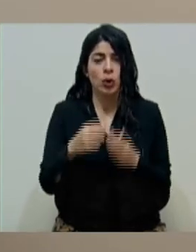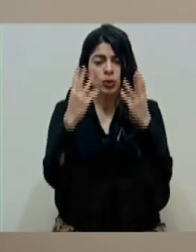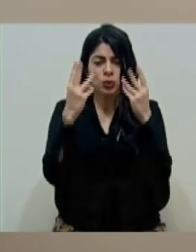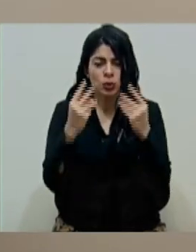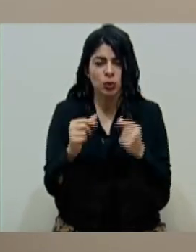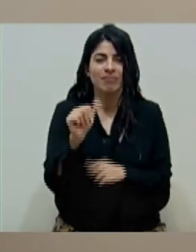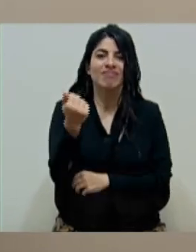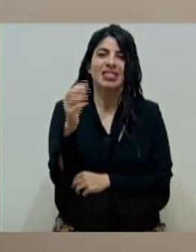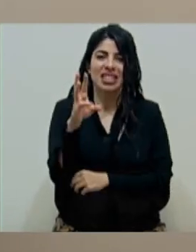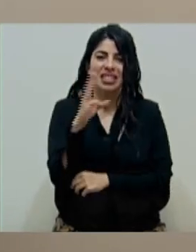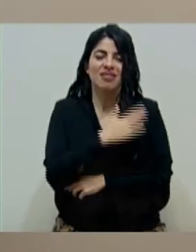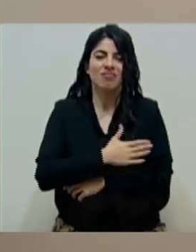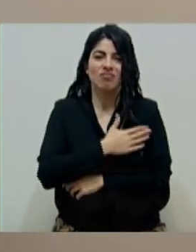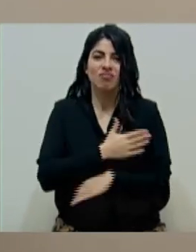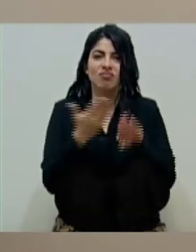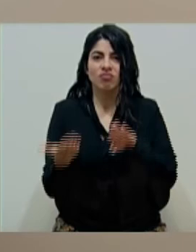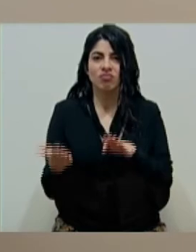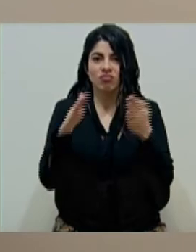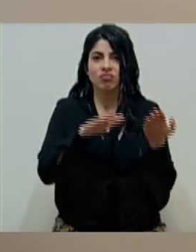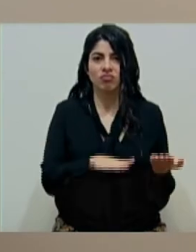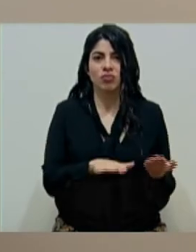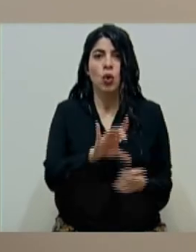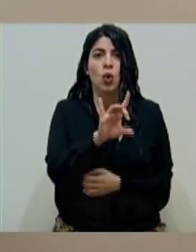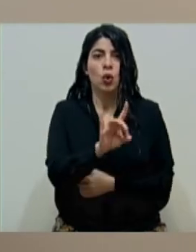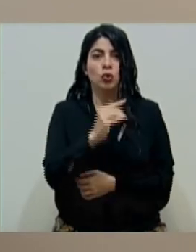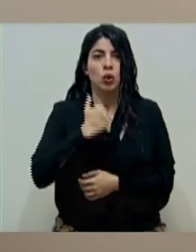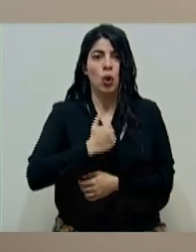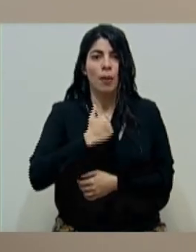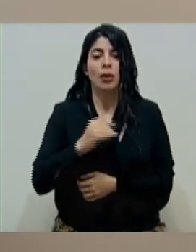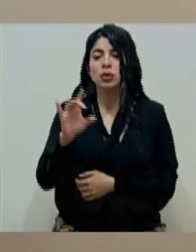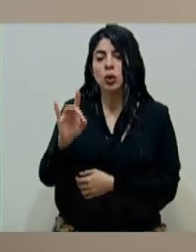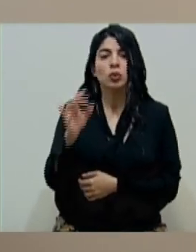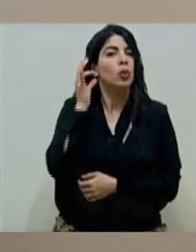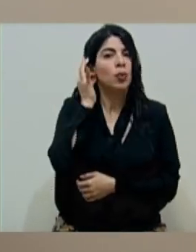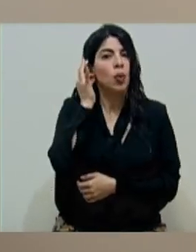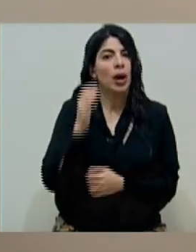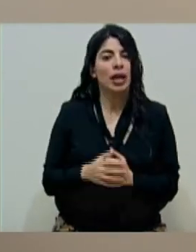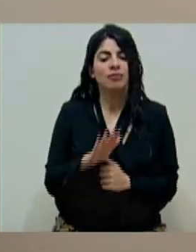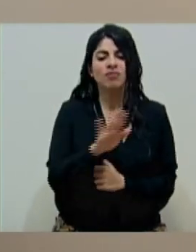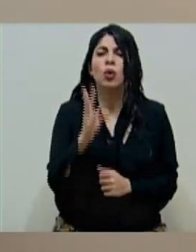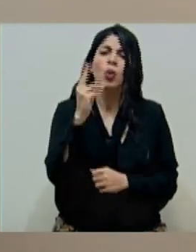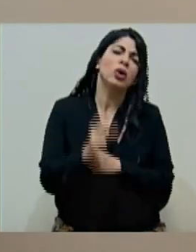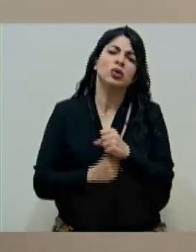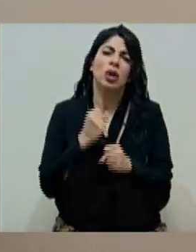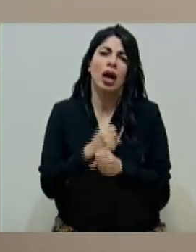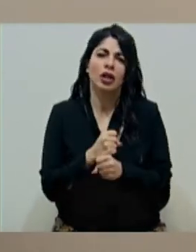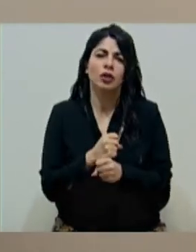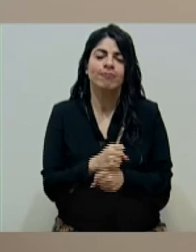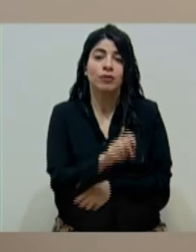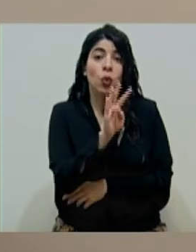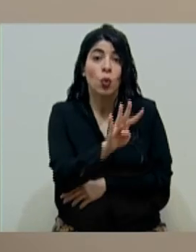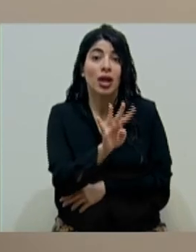contabilizan 16 lamentables fallecimientos, 8 hombres y 8 mujeres con un rango de edad que va de